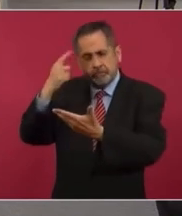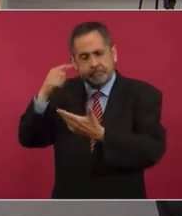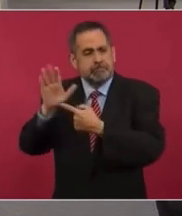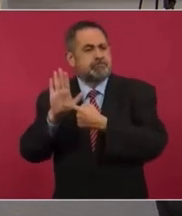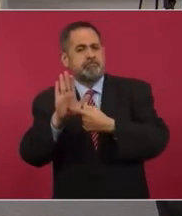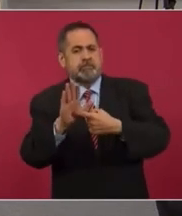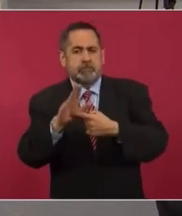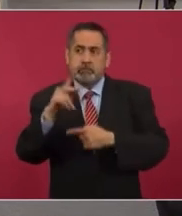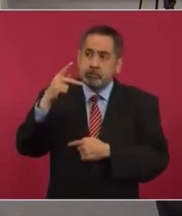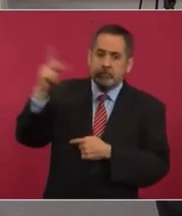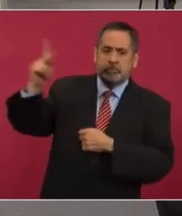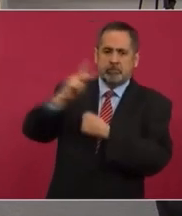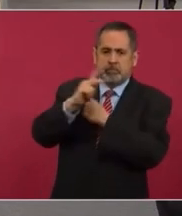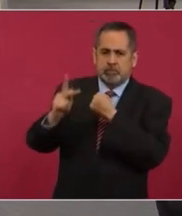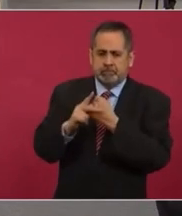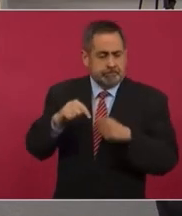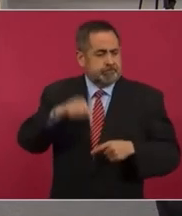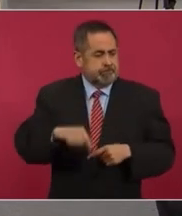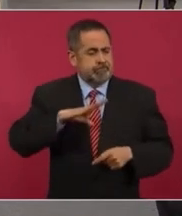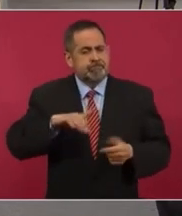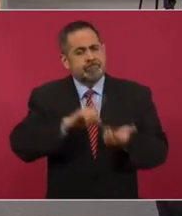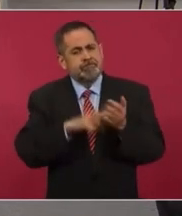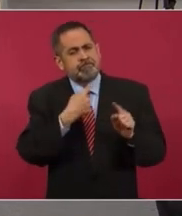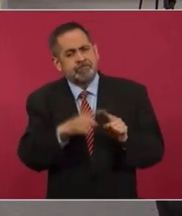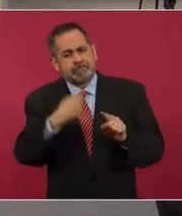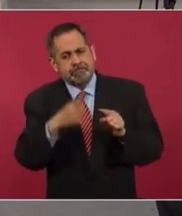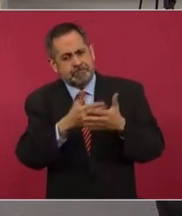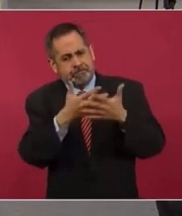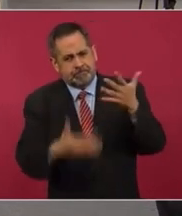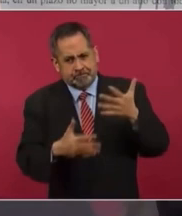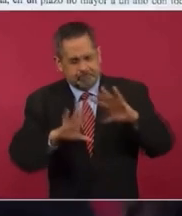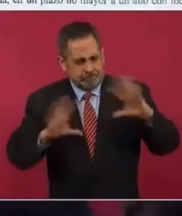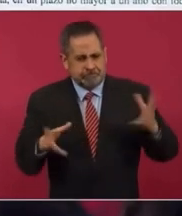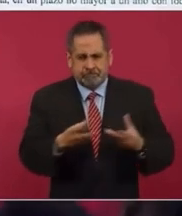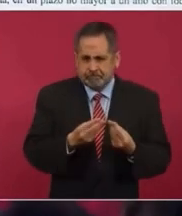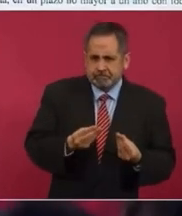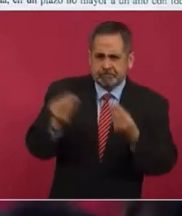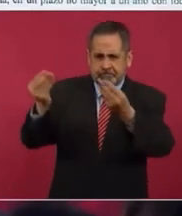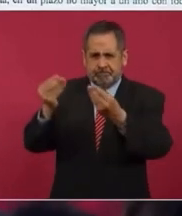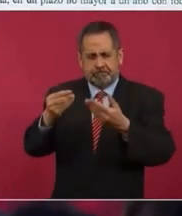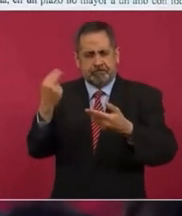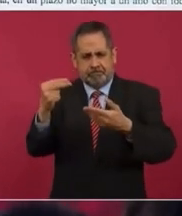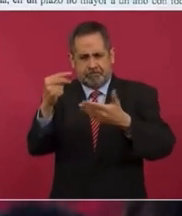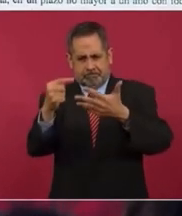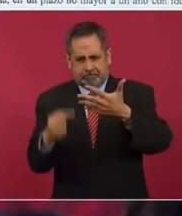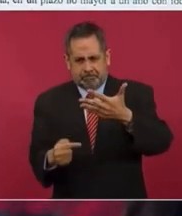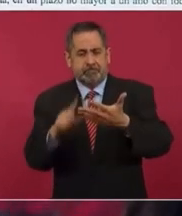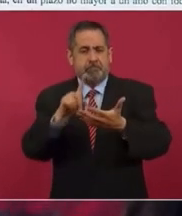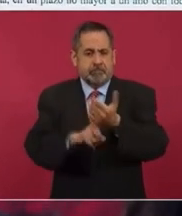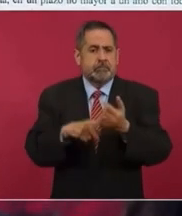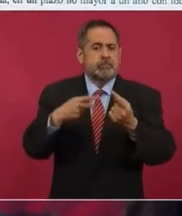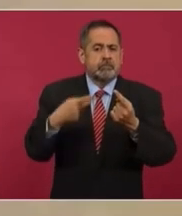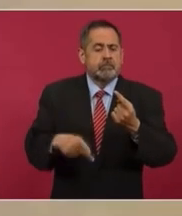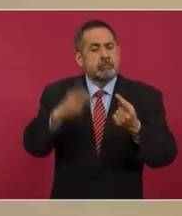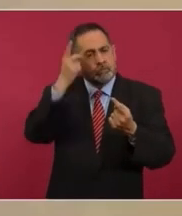exhibir en su país una amplia colección de piezas que anexo a este escrito, cuyo origen se